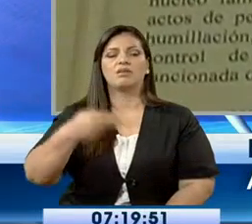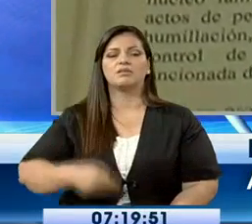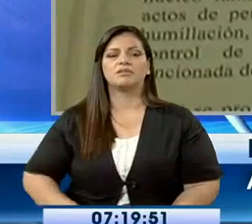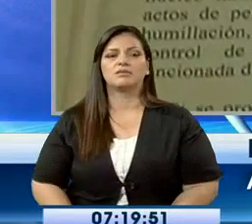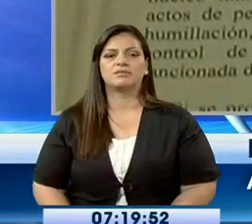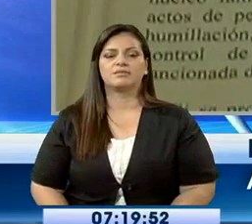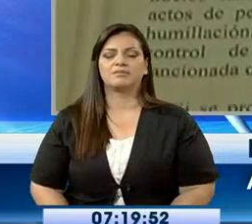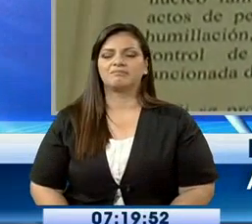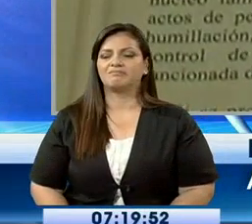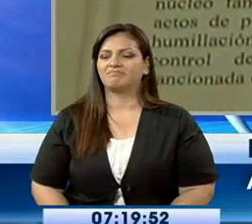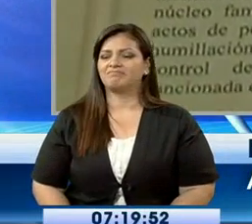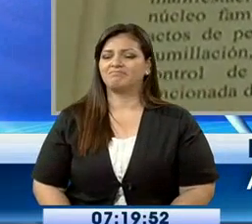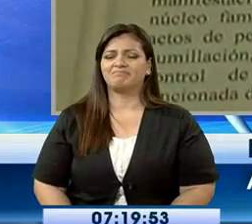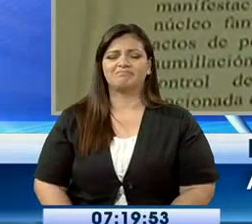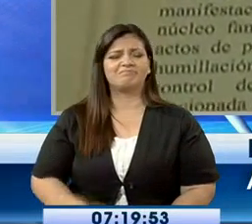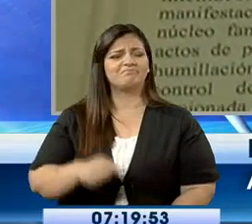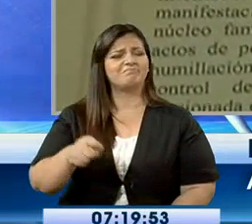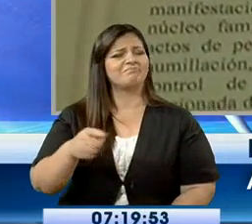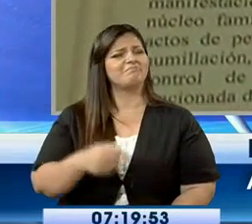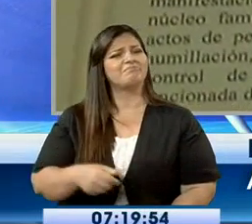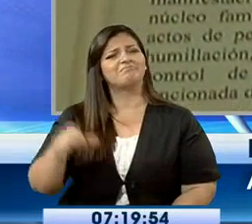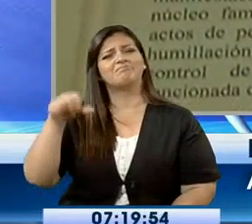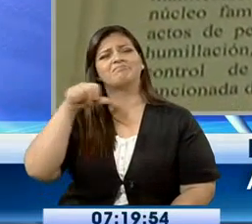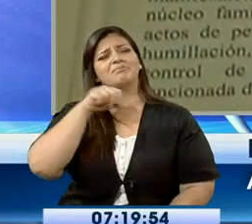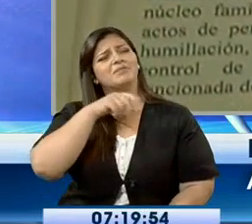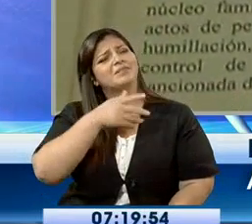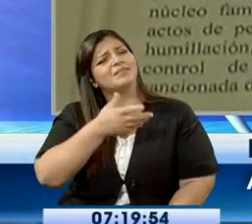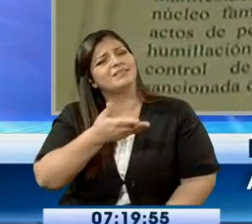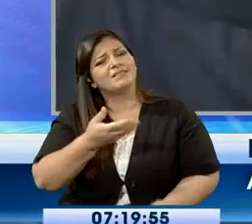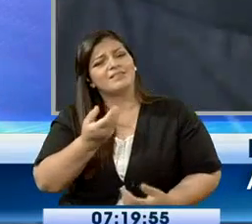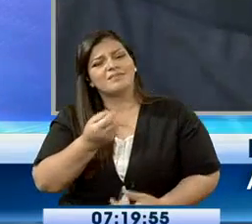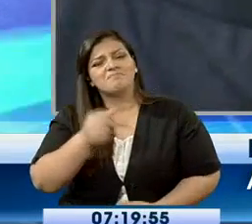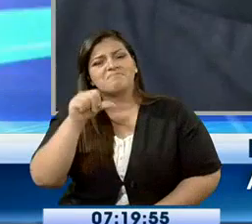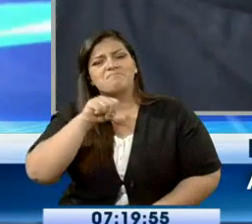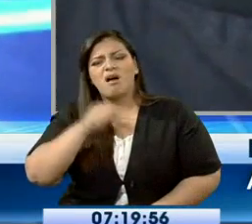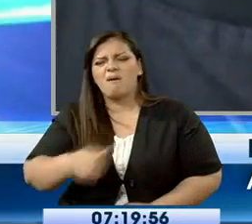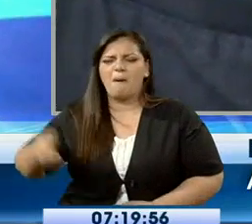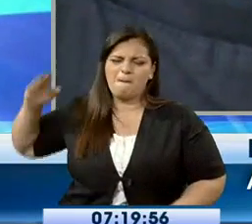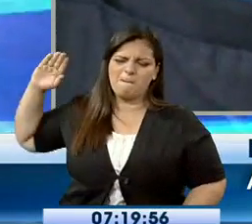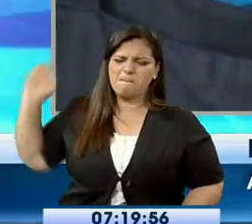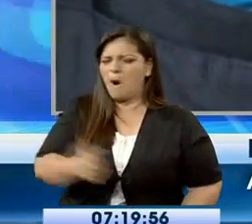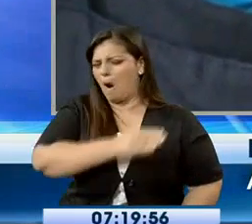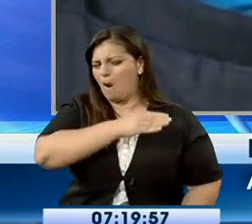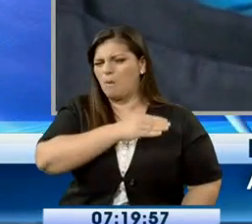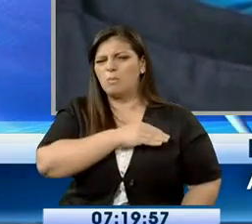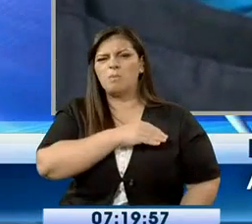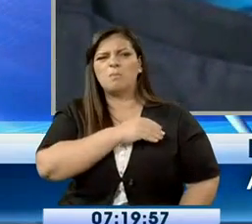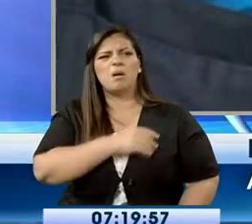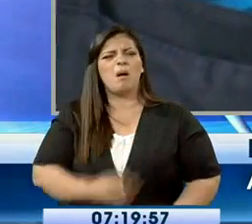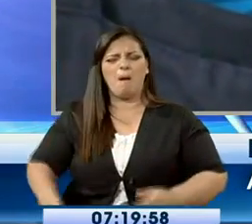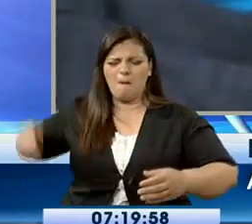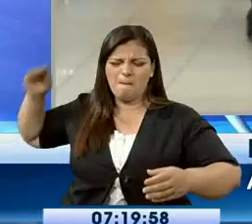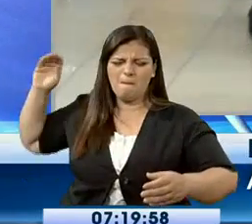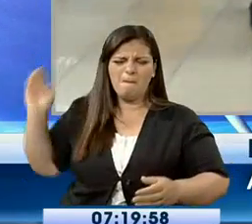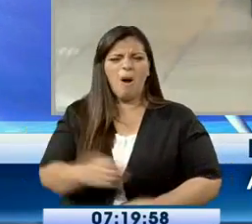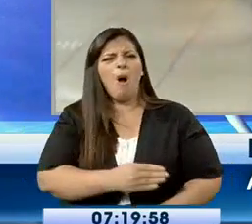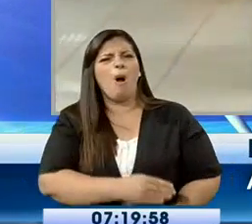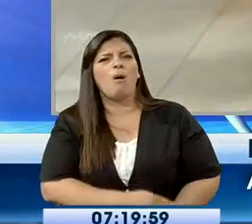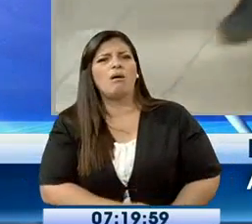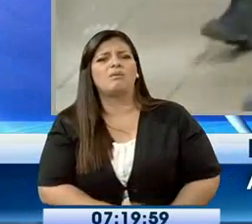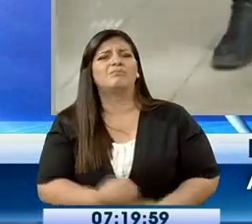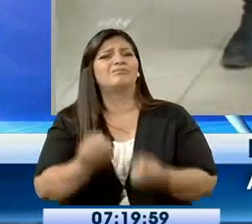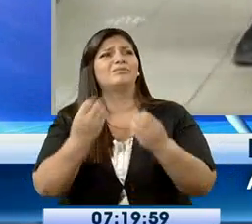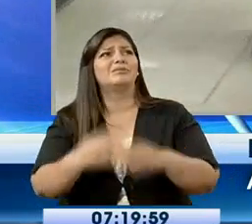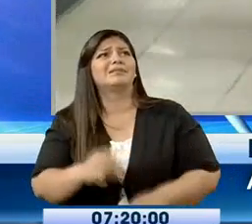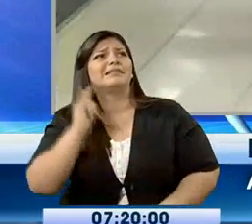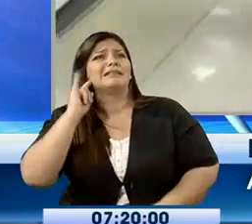que repudiamos y rechazamos. Se trata de una criatura de apenas de 2 años de edad, indefensa, que no tiene capacidad para reaccionar y decir